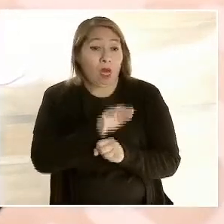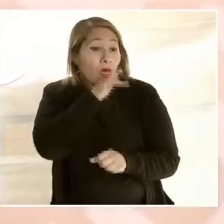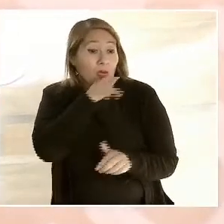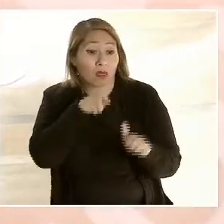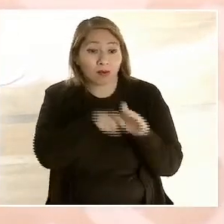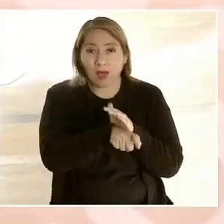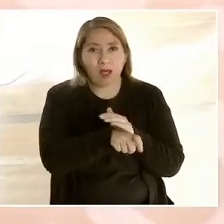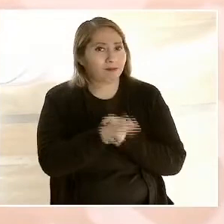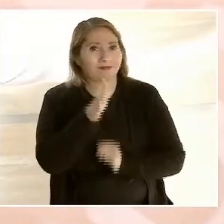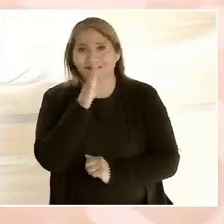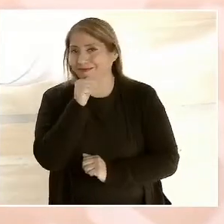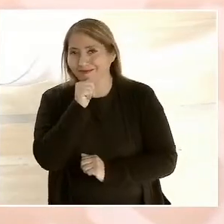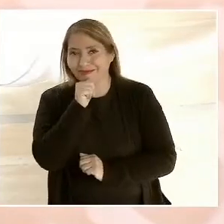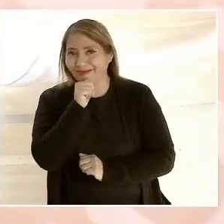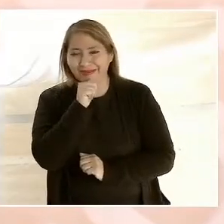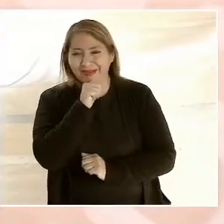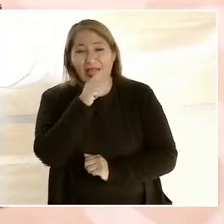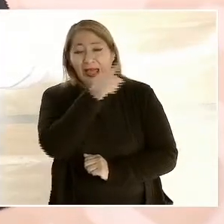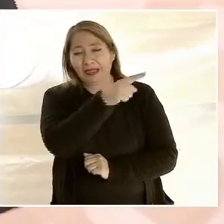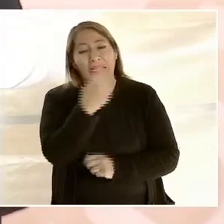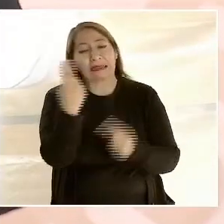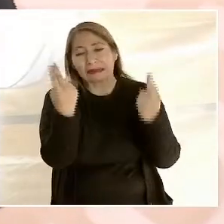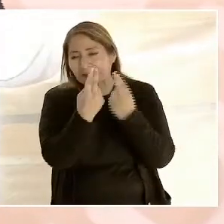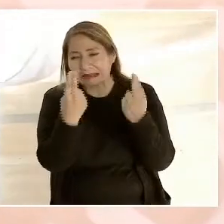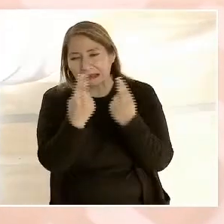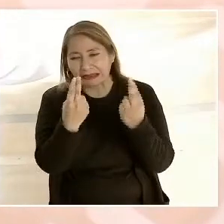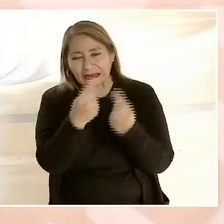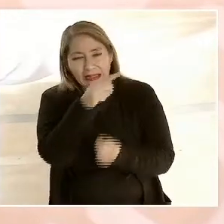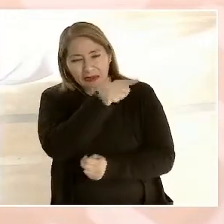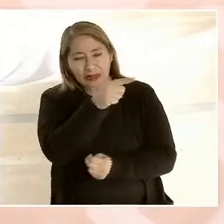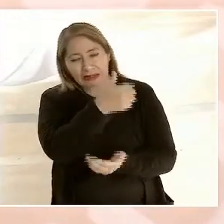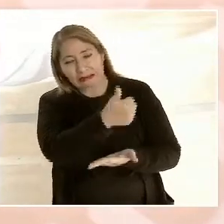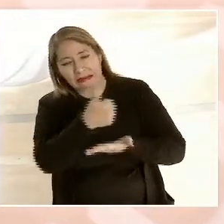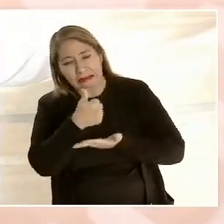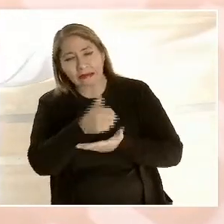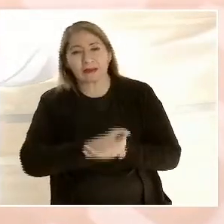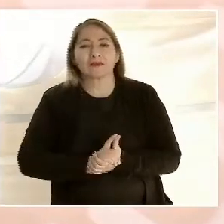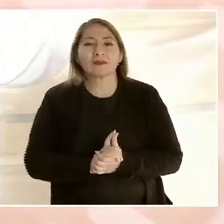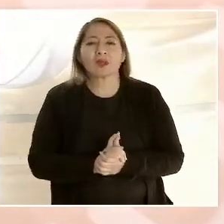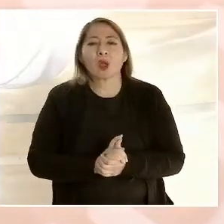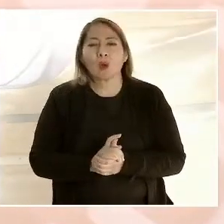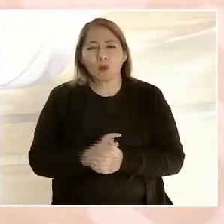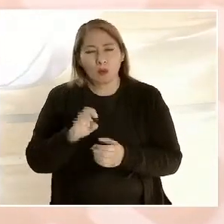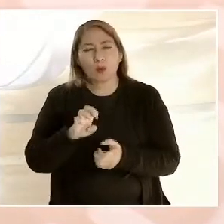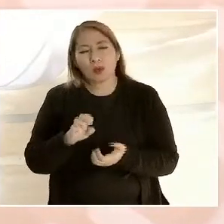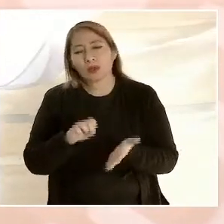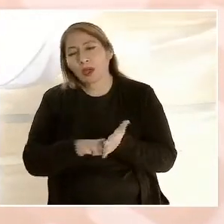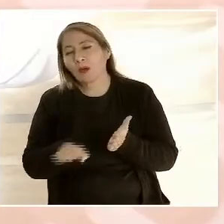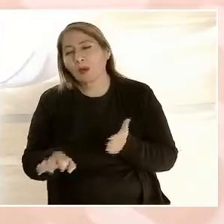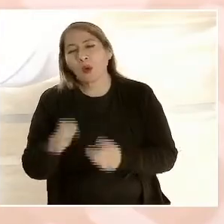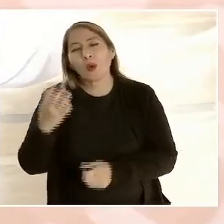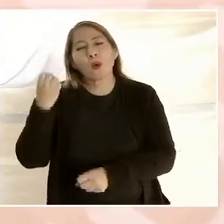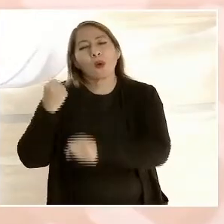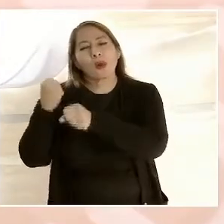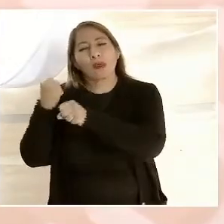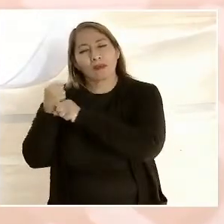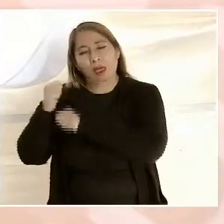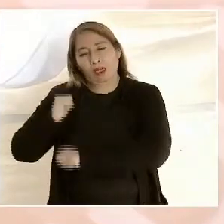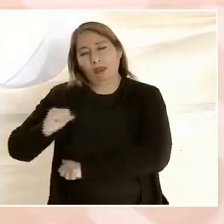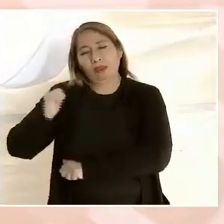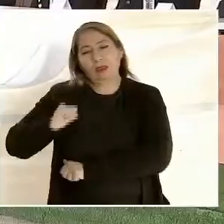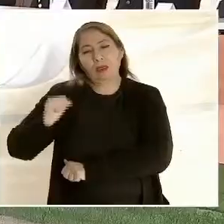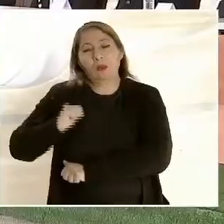de los ciudadanos con la antigua Policía Federal,